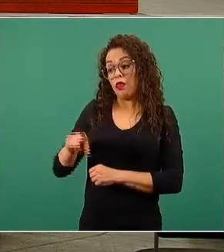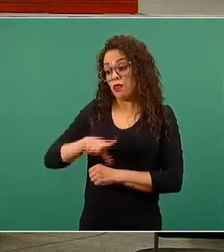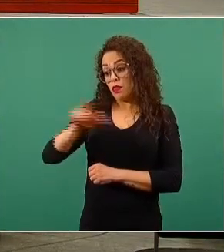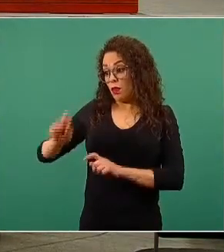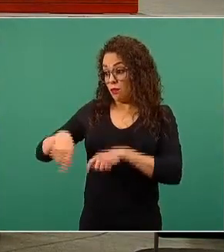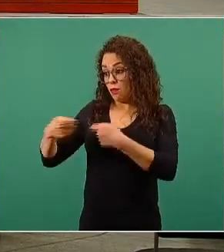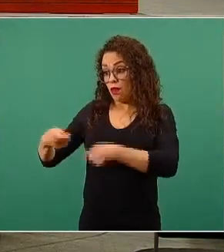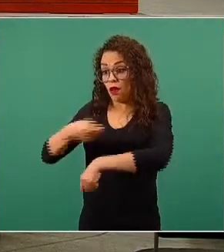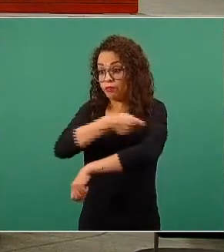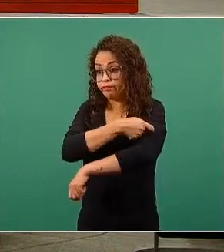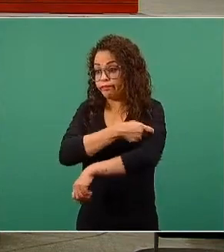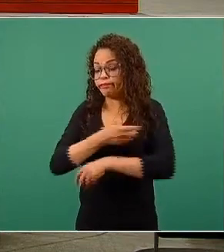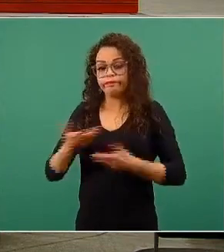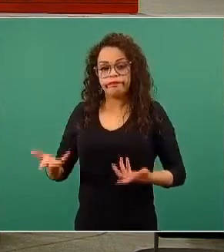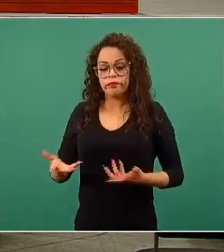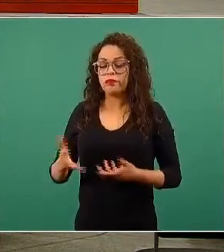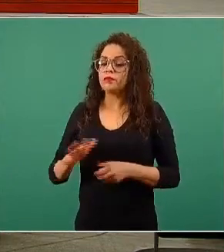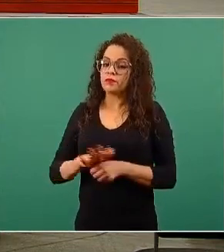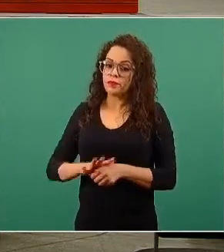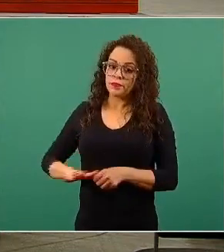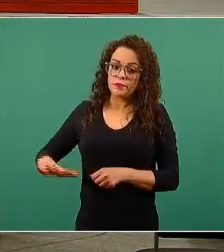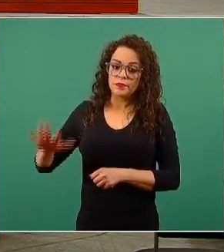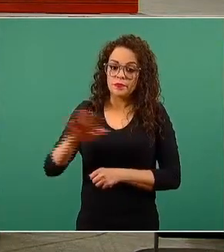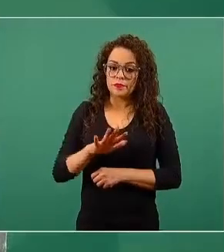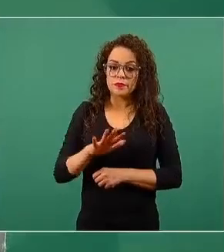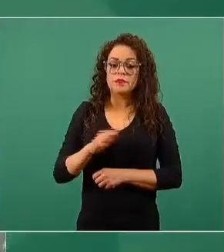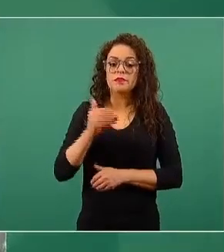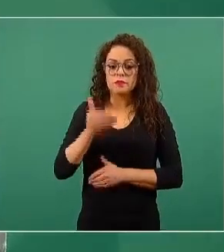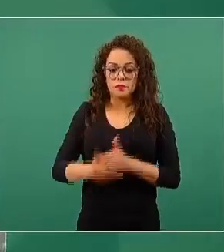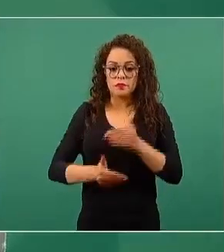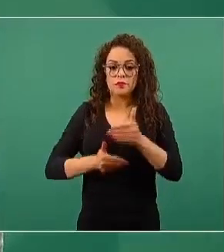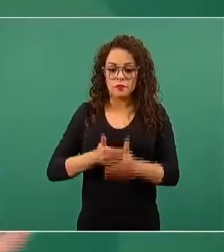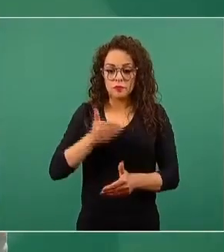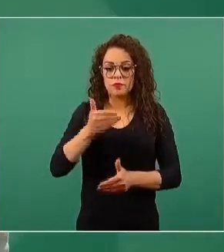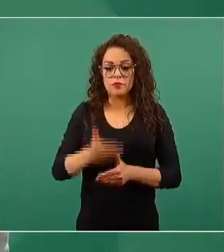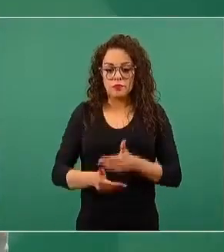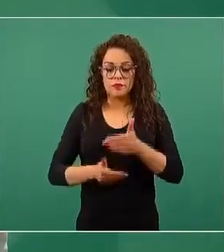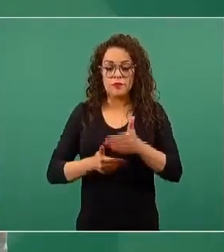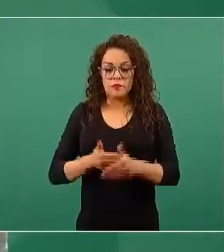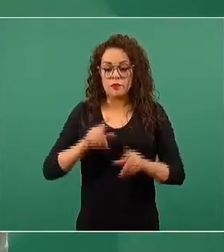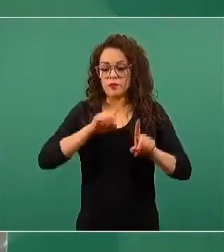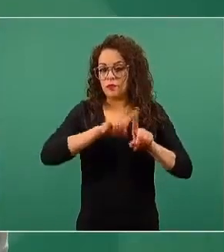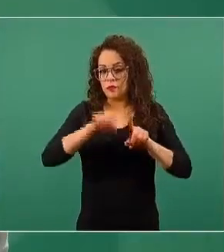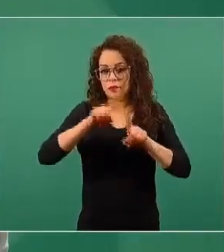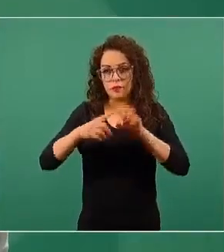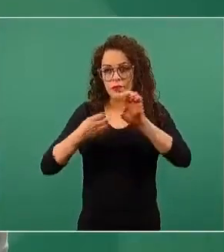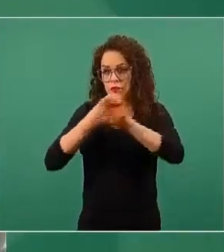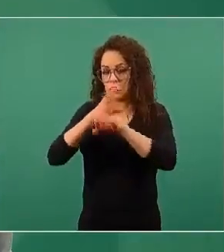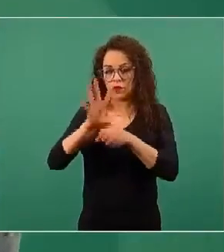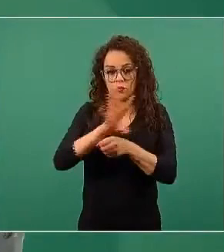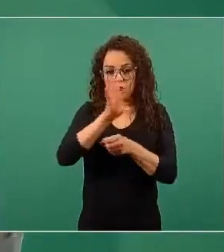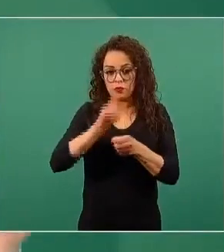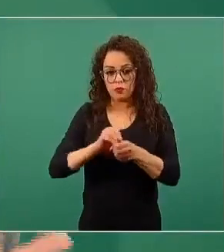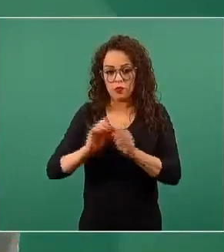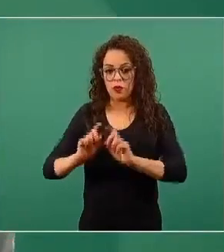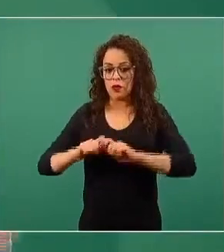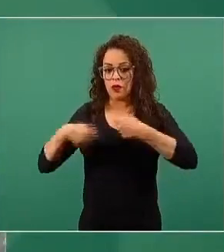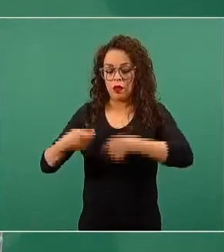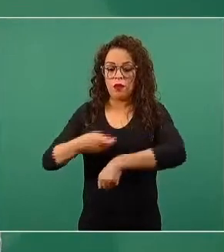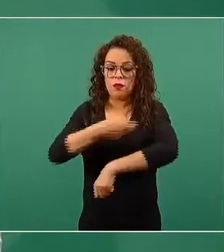su vacunación. Simultáneamente, conforme ha ocurrido la vacunación, en todas las entidades federativas se ha vacunado a